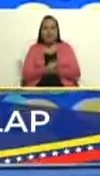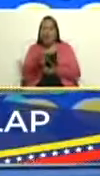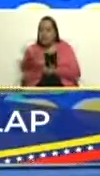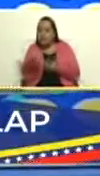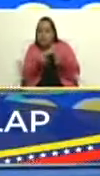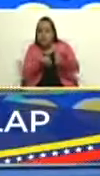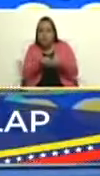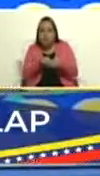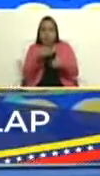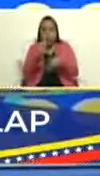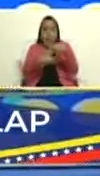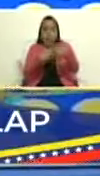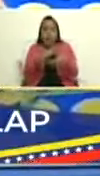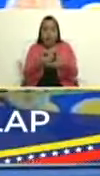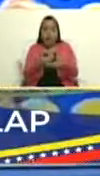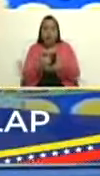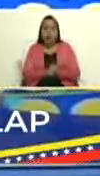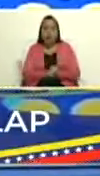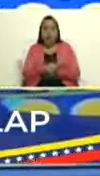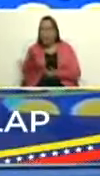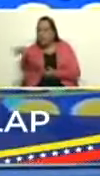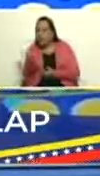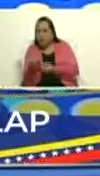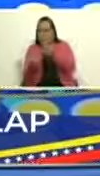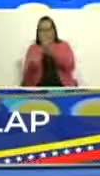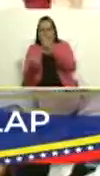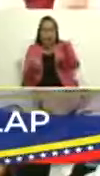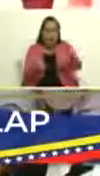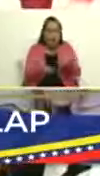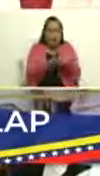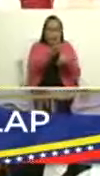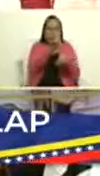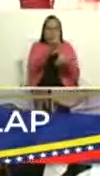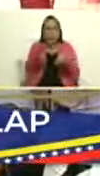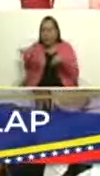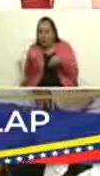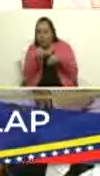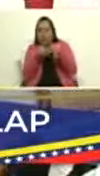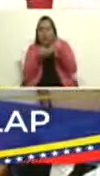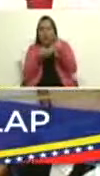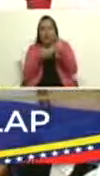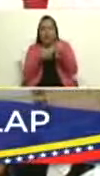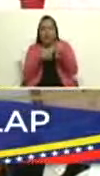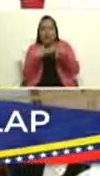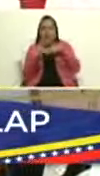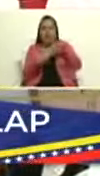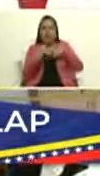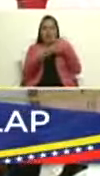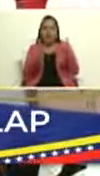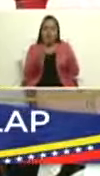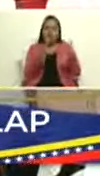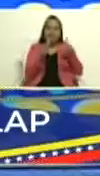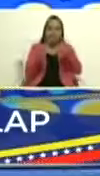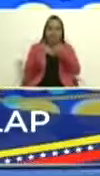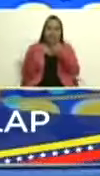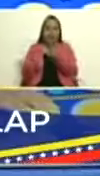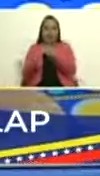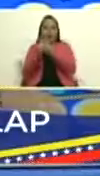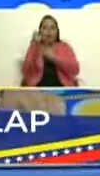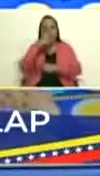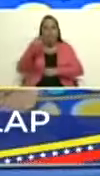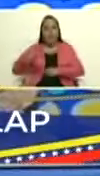por dónde vamos, rajuñando aquí, rajuñando allá, y la revolución victoriosa con el pueblo unido.